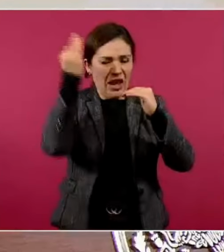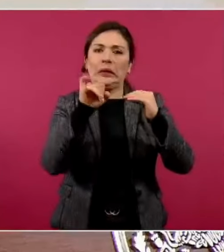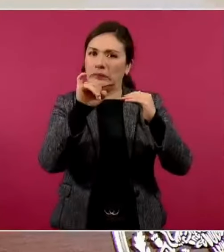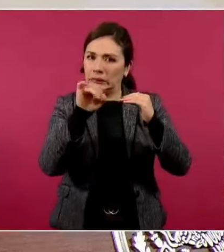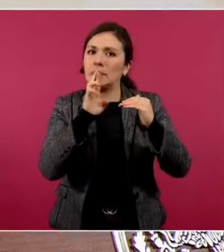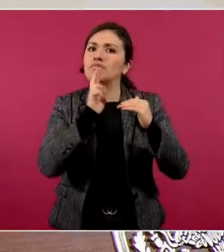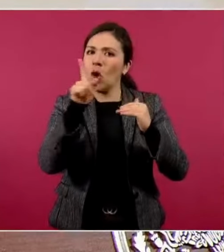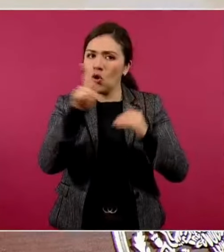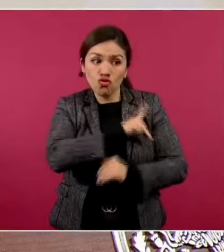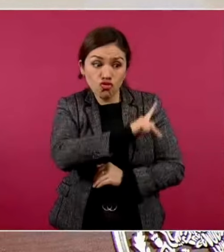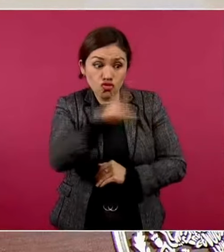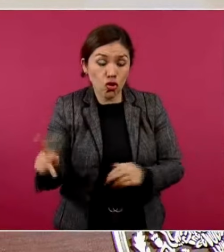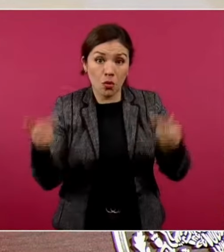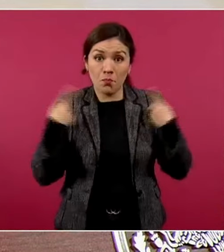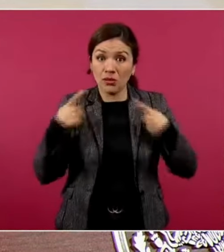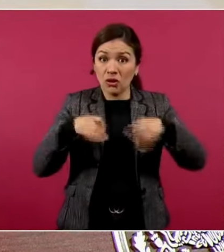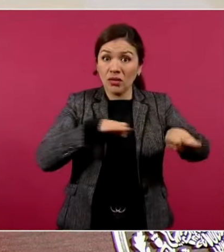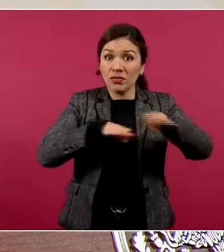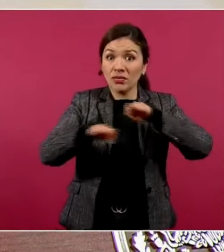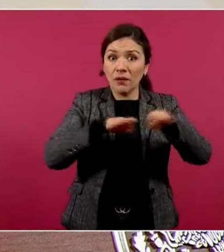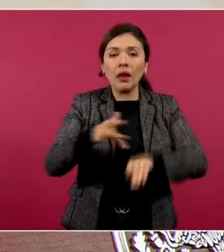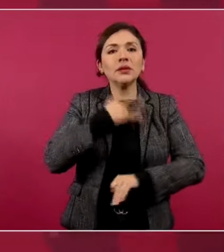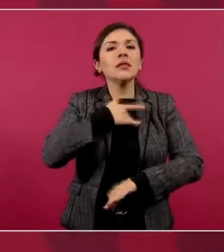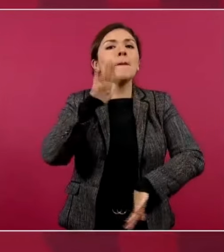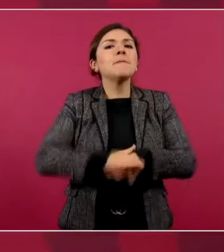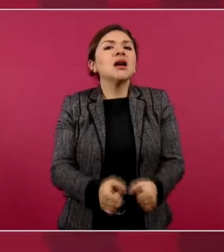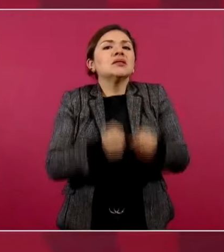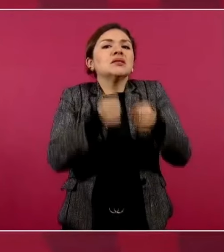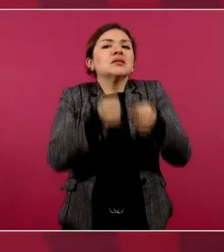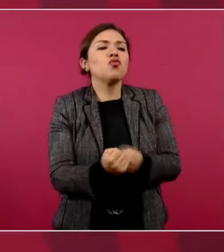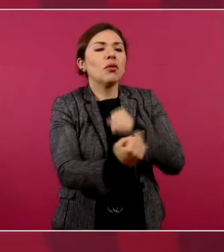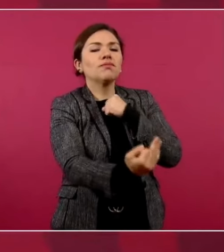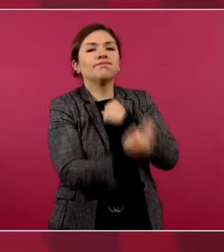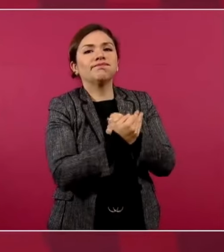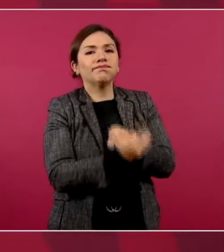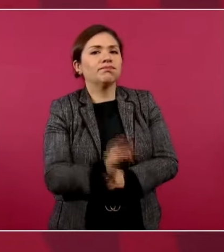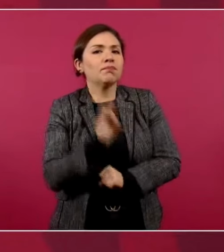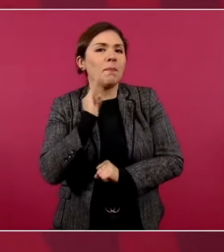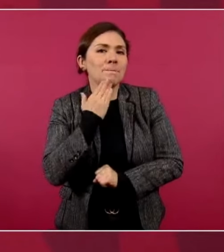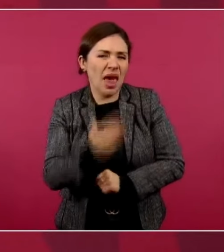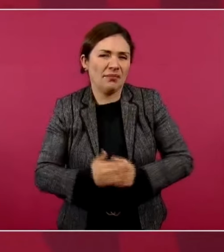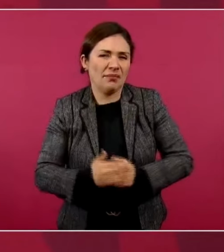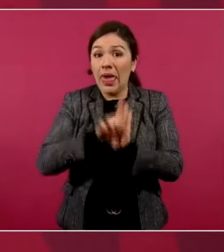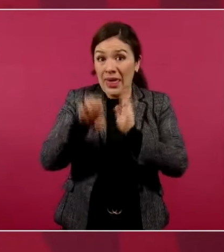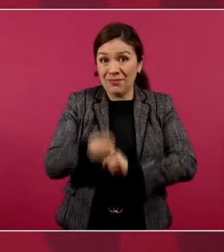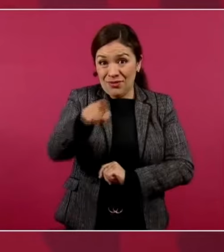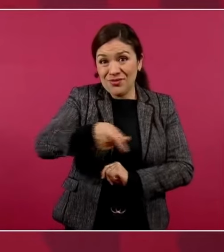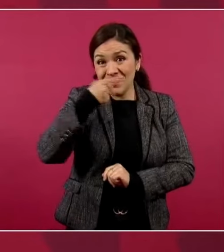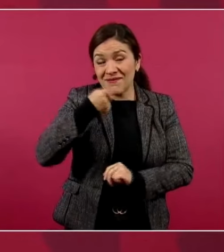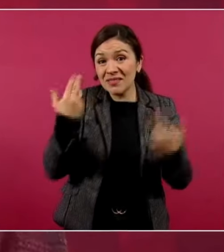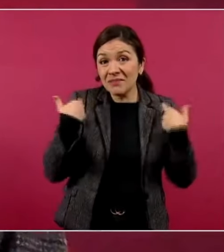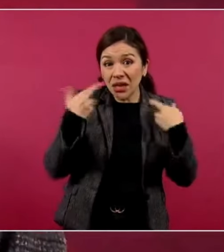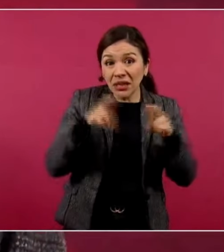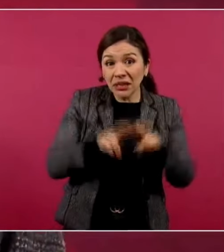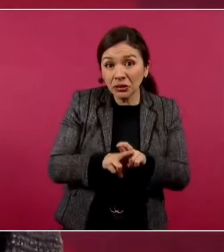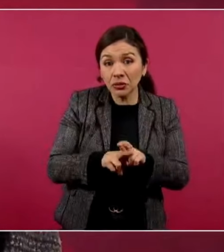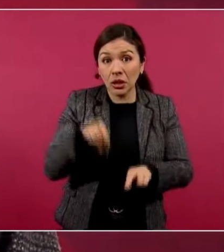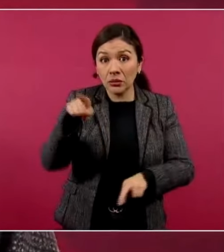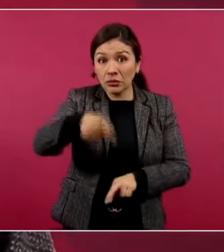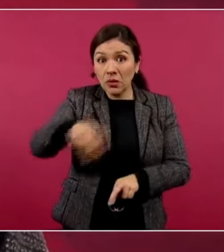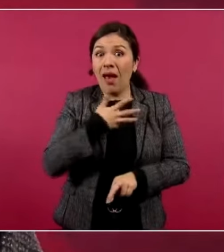Los trabajadores quieren eso porque les da más seguridad. Por ejemplo, esos maestros, si están